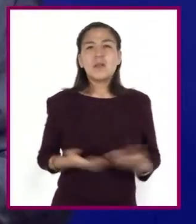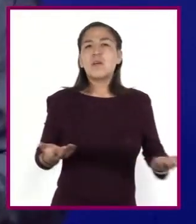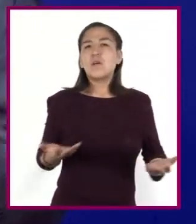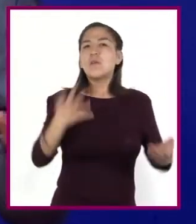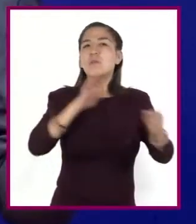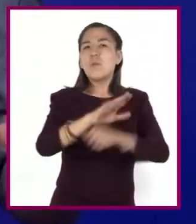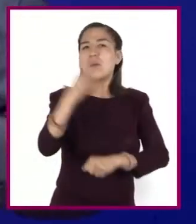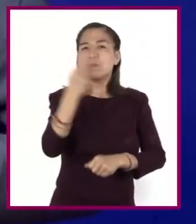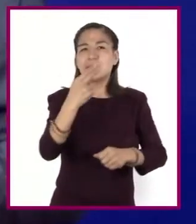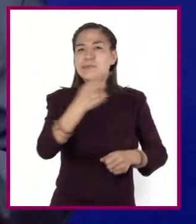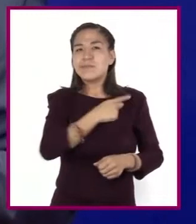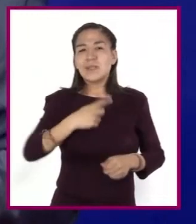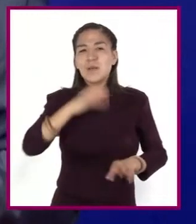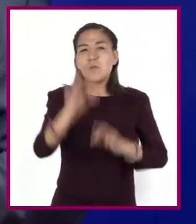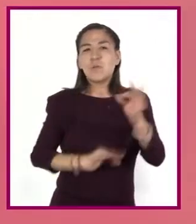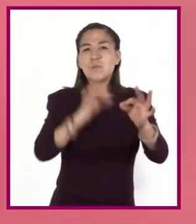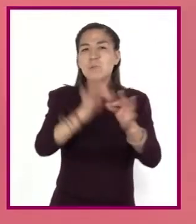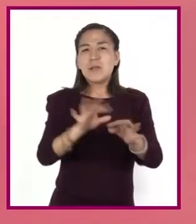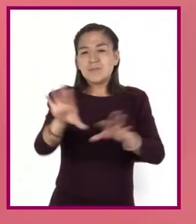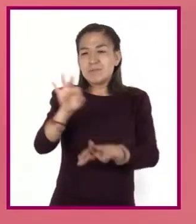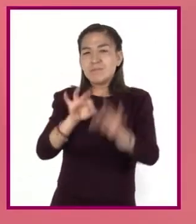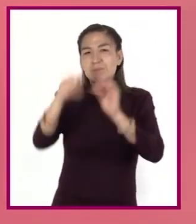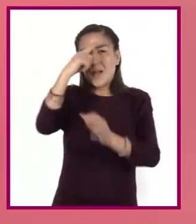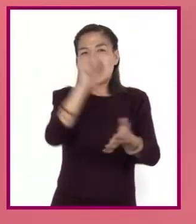cumplir? Veamos brevemente.